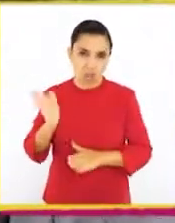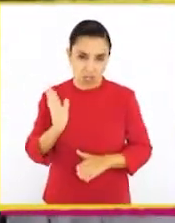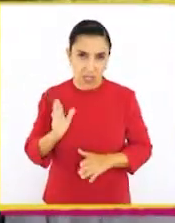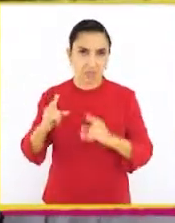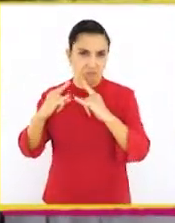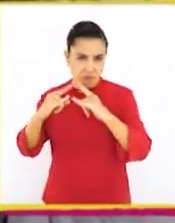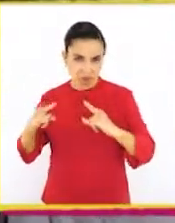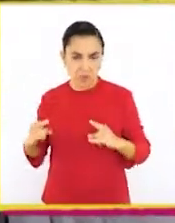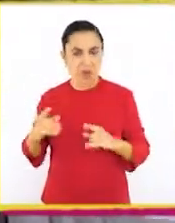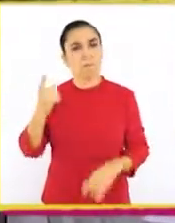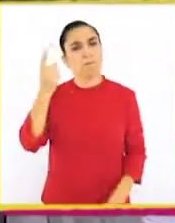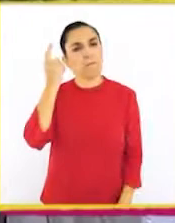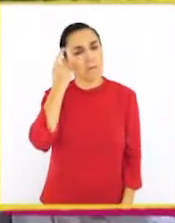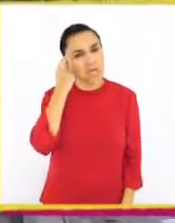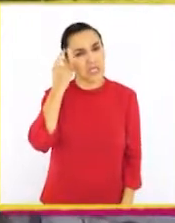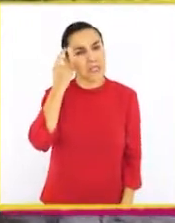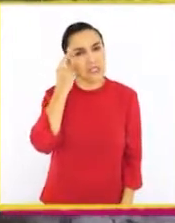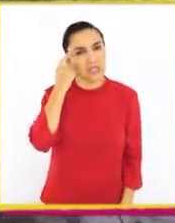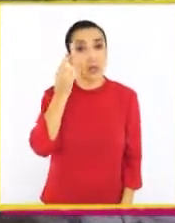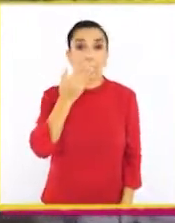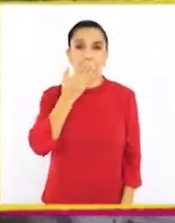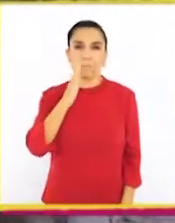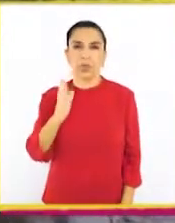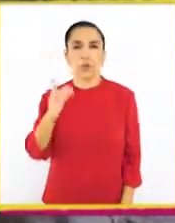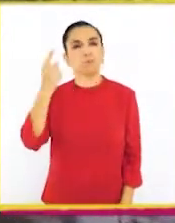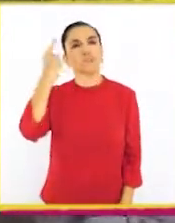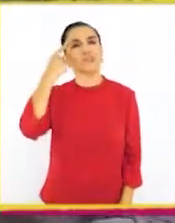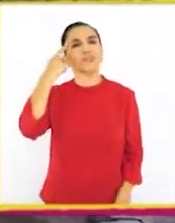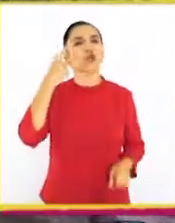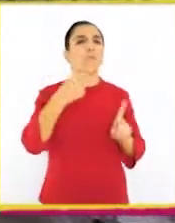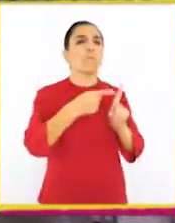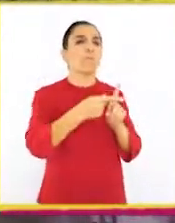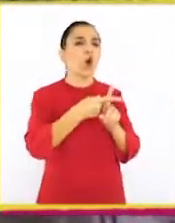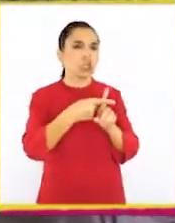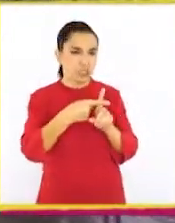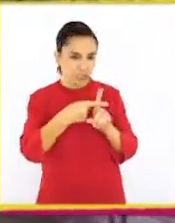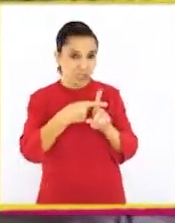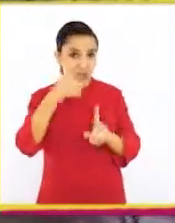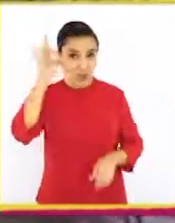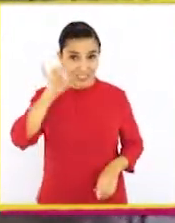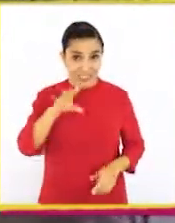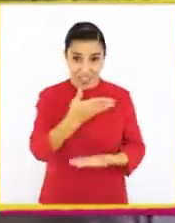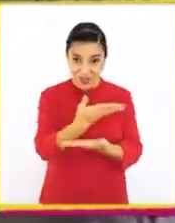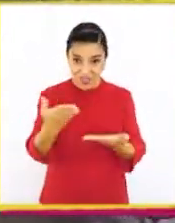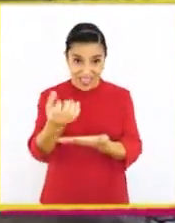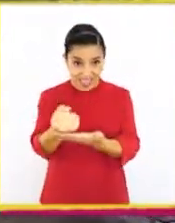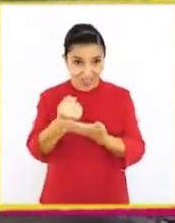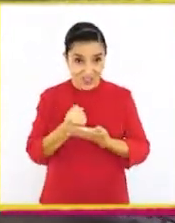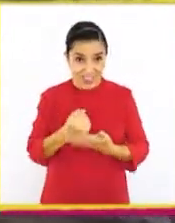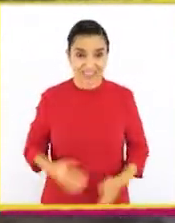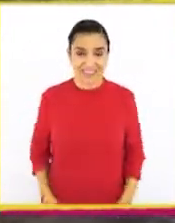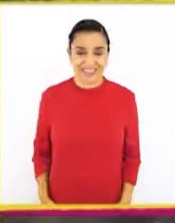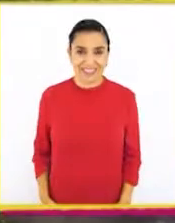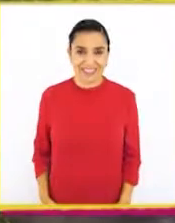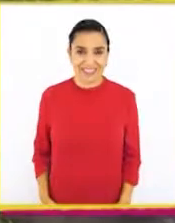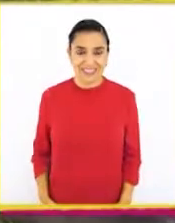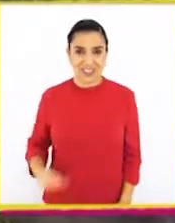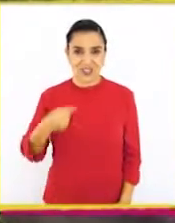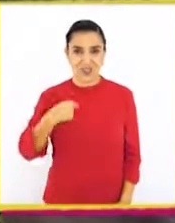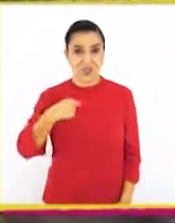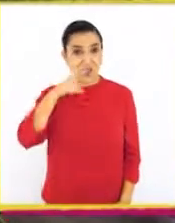ir. Así que estaba pensando, es que mejor le encuentro el lado positivo. Y sé que ustedes me pueden ayudar en